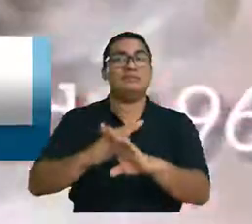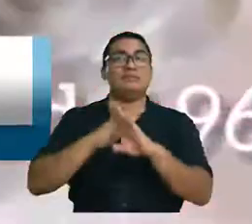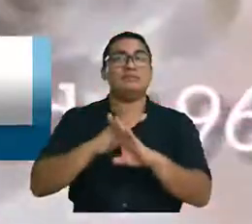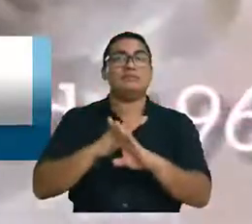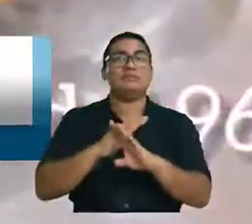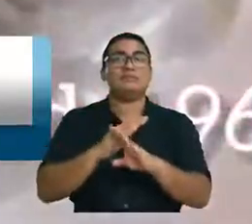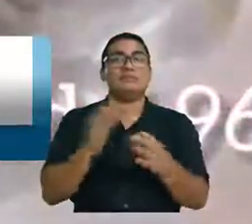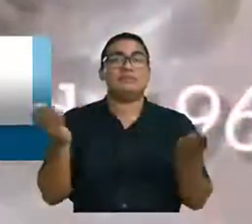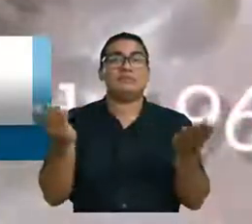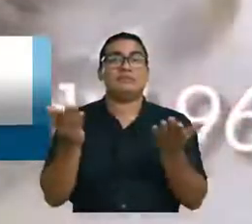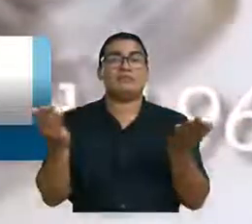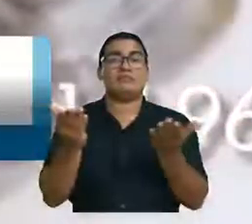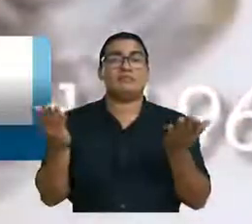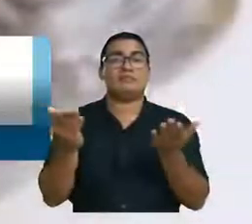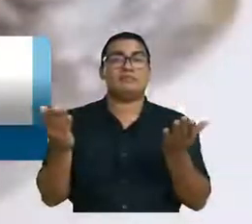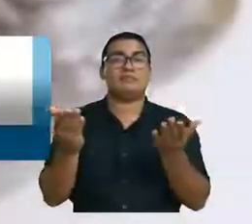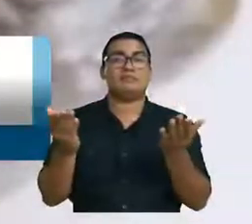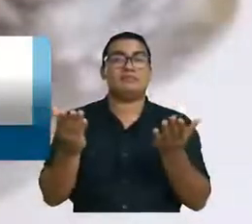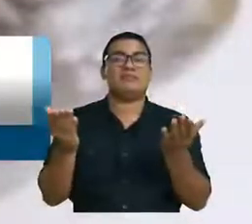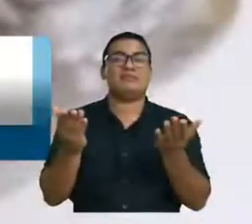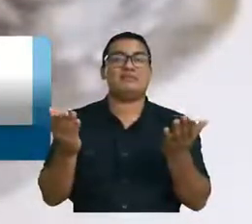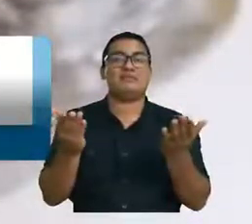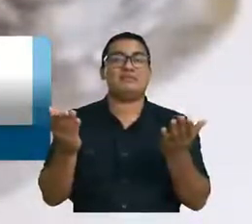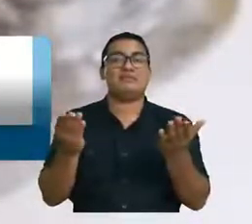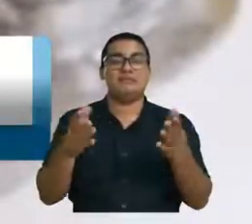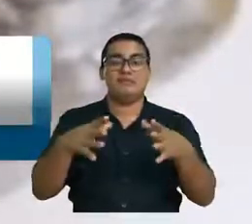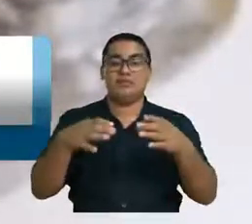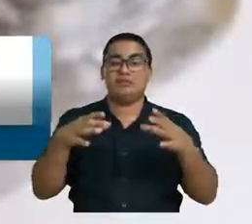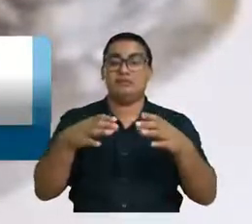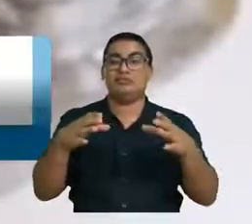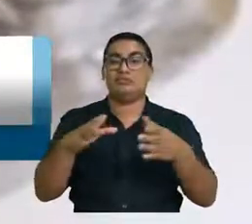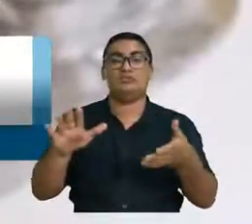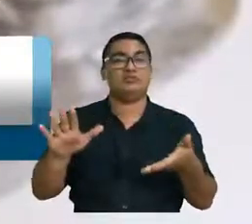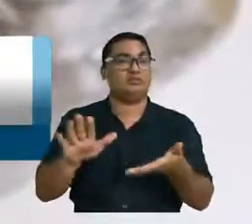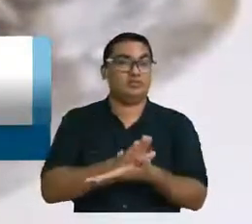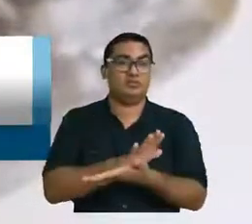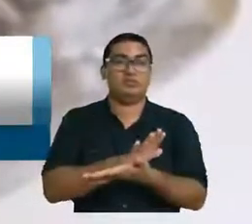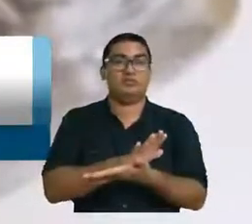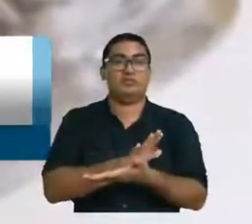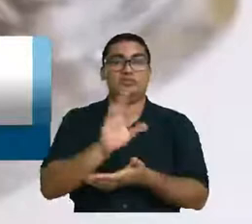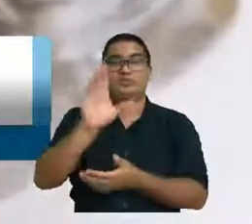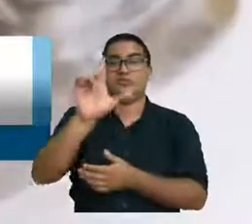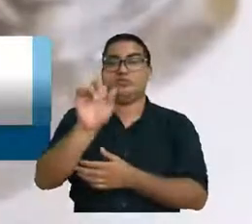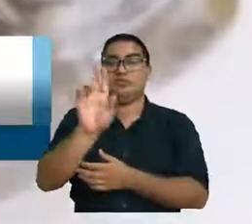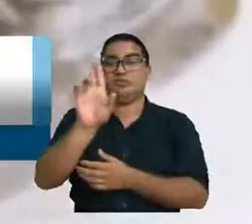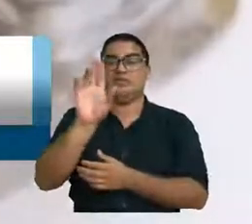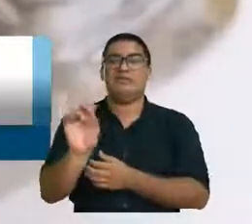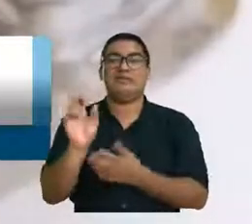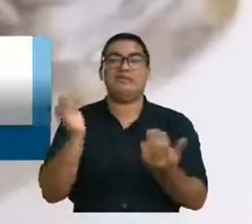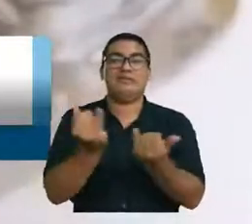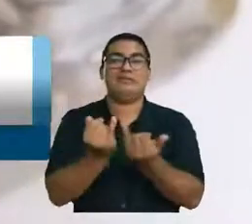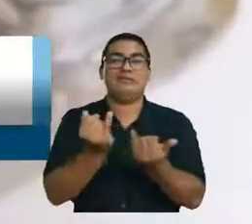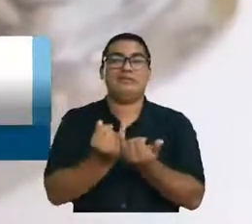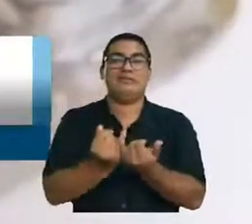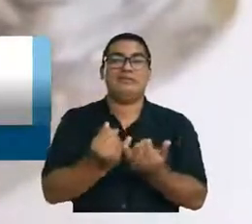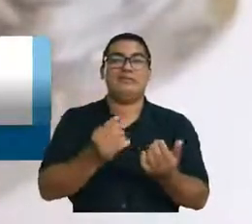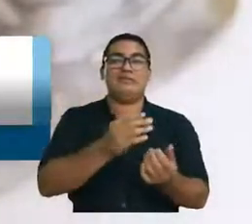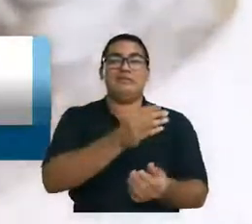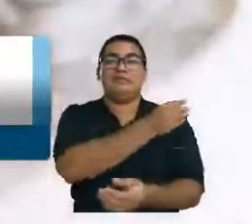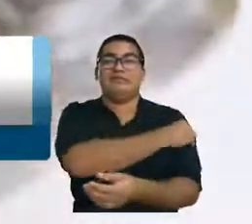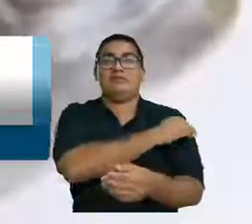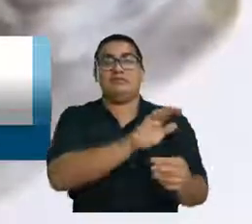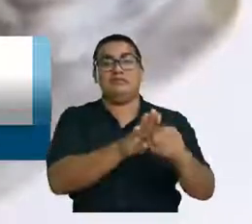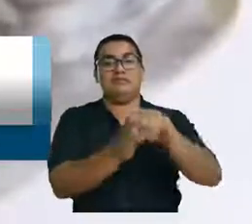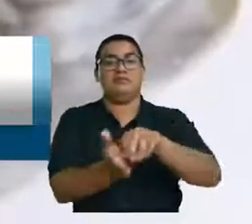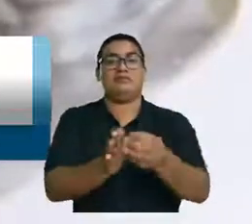romper la membrana lipídica, que es lo que hace la función del cloro, y no solo del cloro, también del alcohol. Eso,